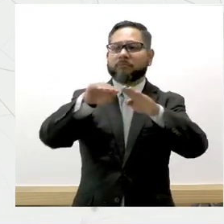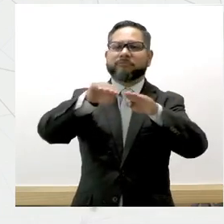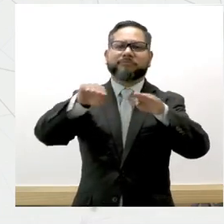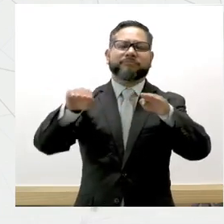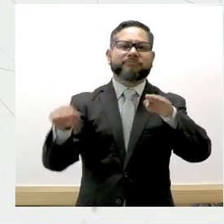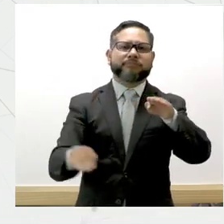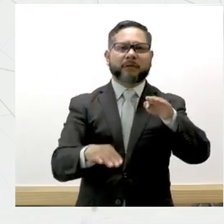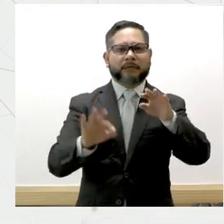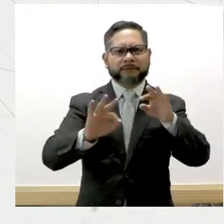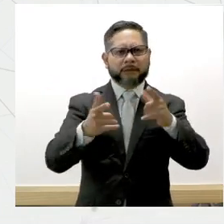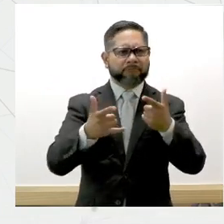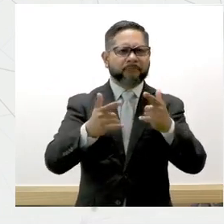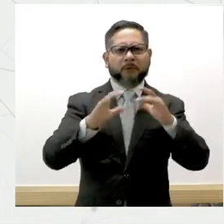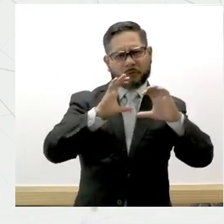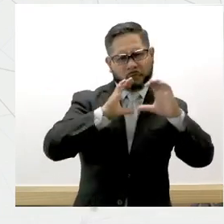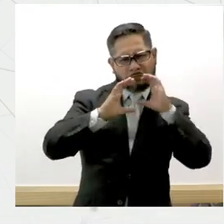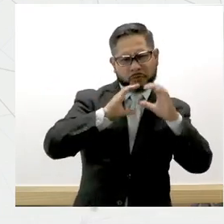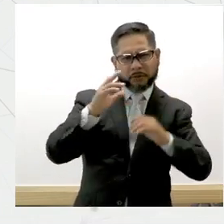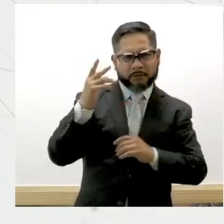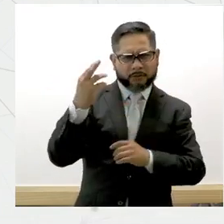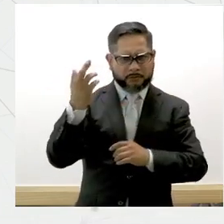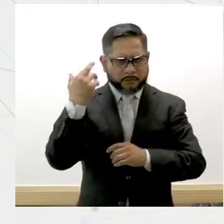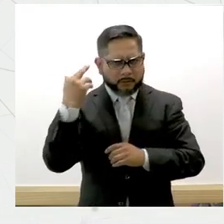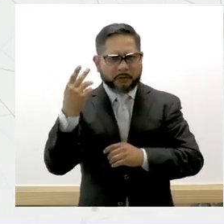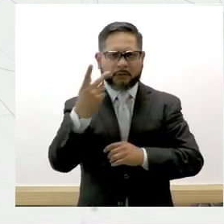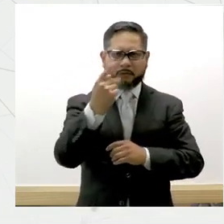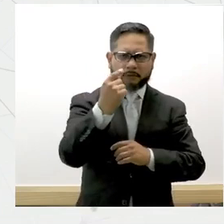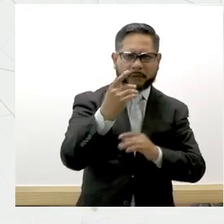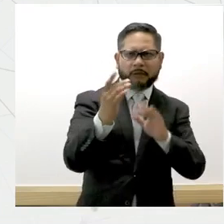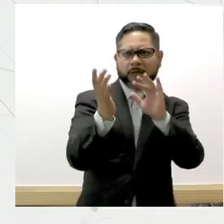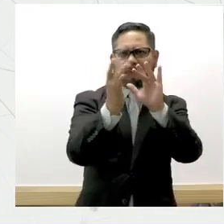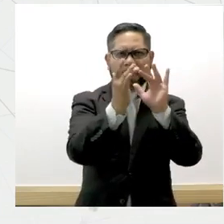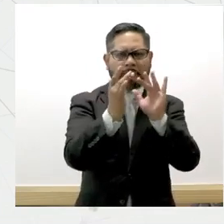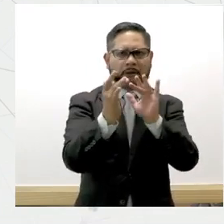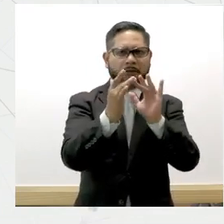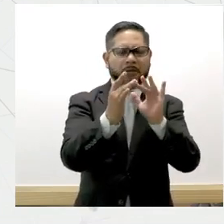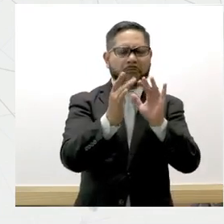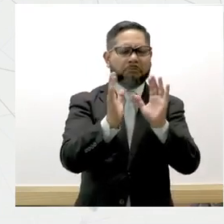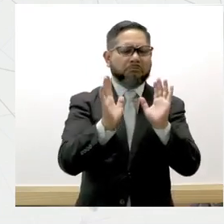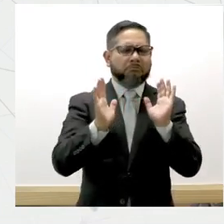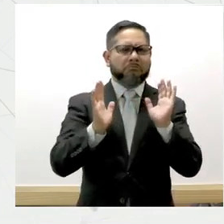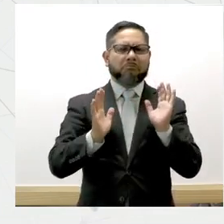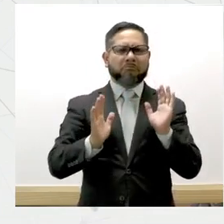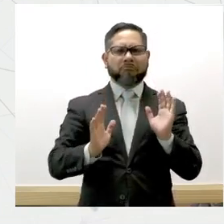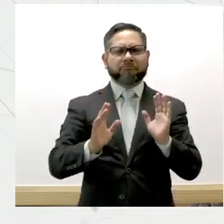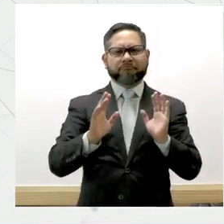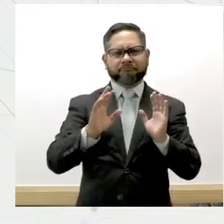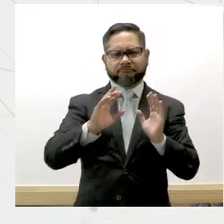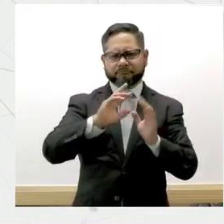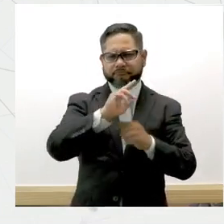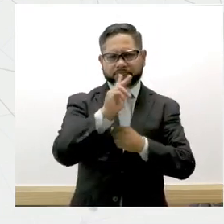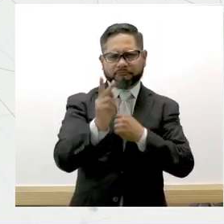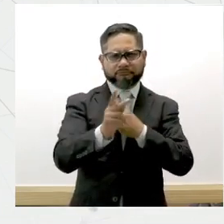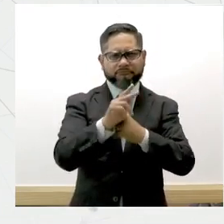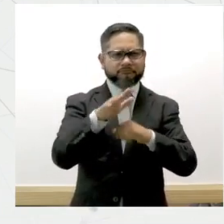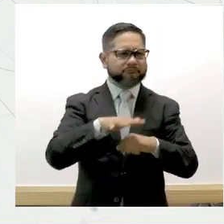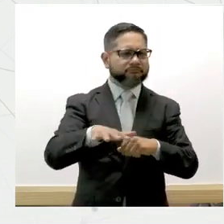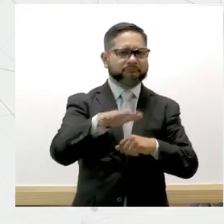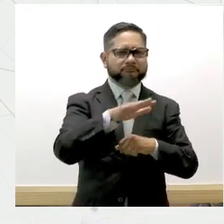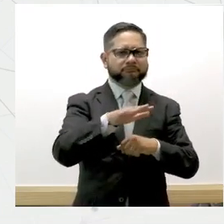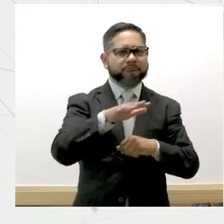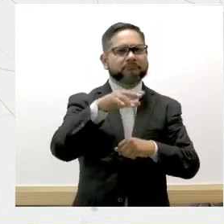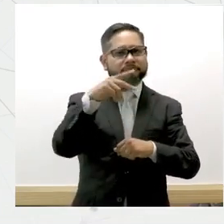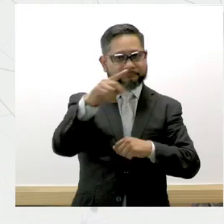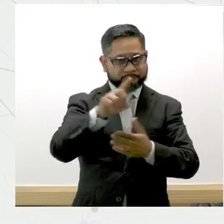las telecomunicaciones, precisamente, ¿no? Con la conectividad a lo largo del territorio y que permitan que esto sea así. Yo creo que los derechos digitales, los derechos de